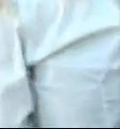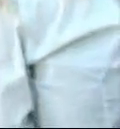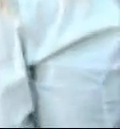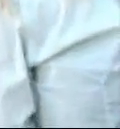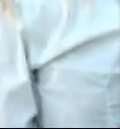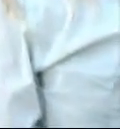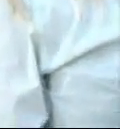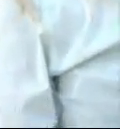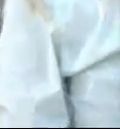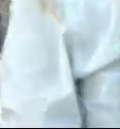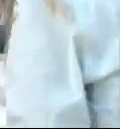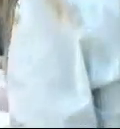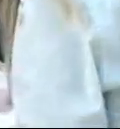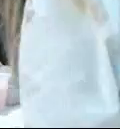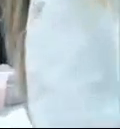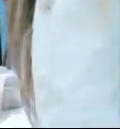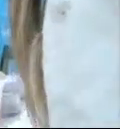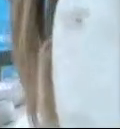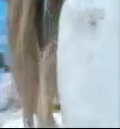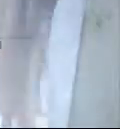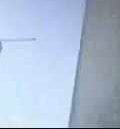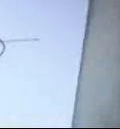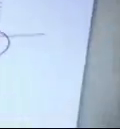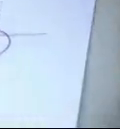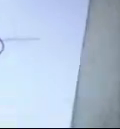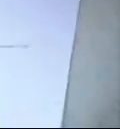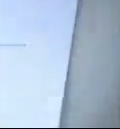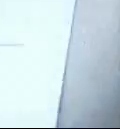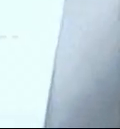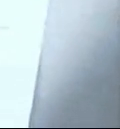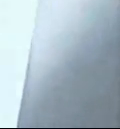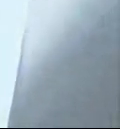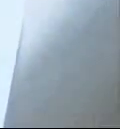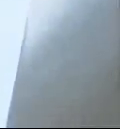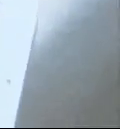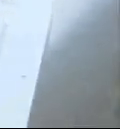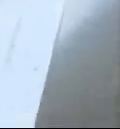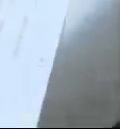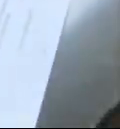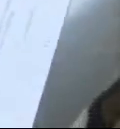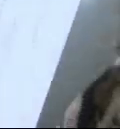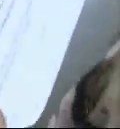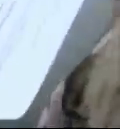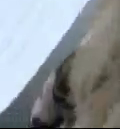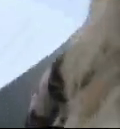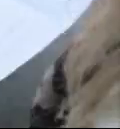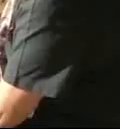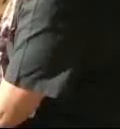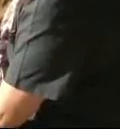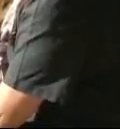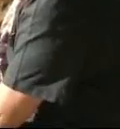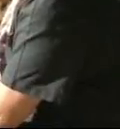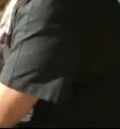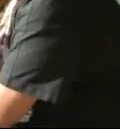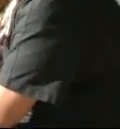mejor. Donando en cada gota, yo soy vos y vos sos un poquito yo.